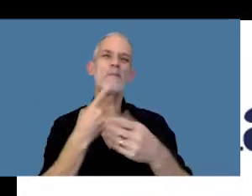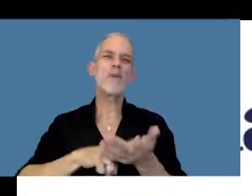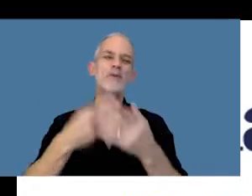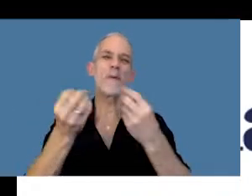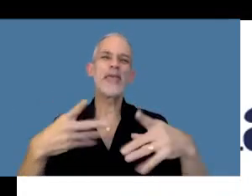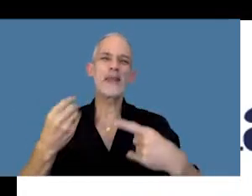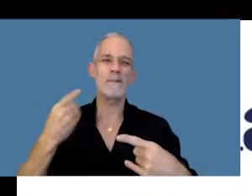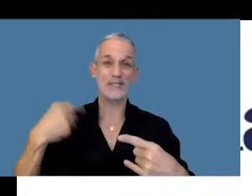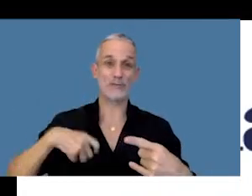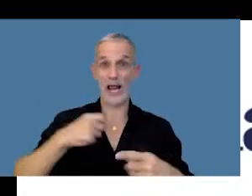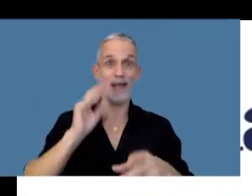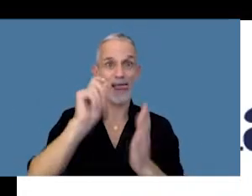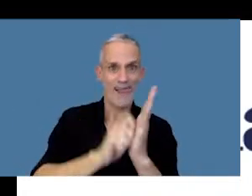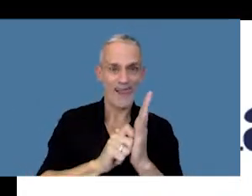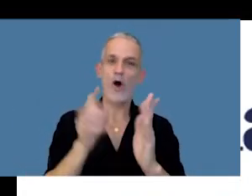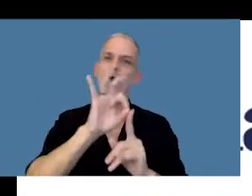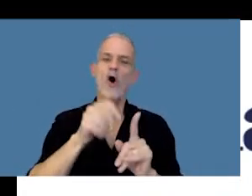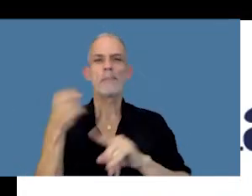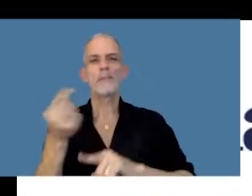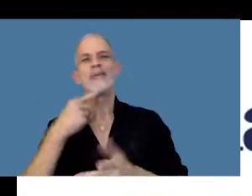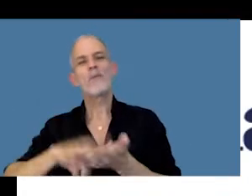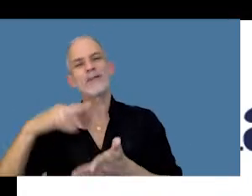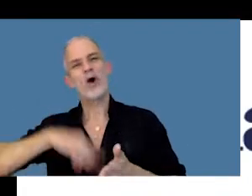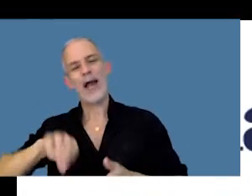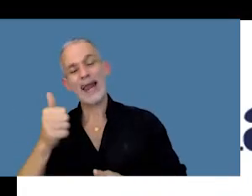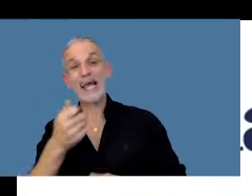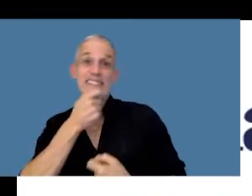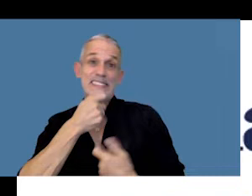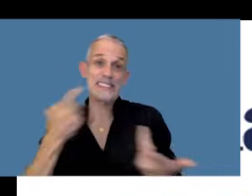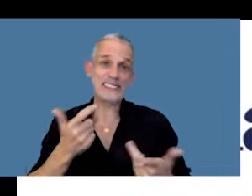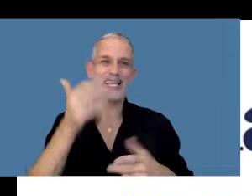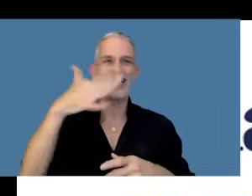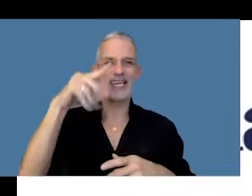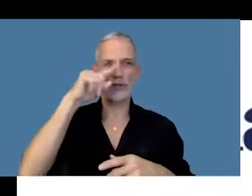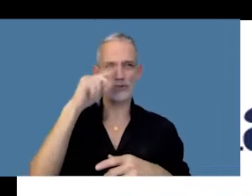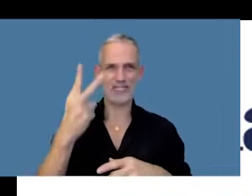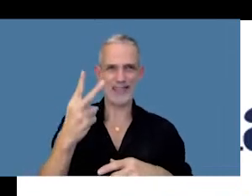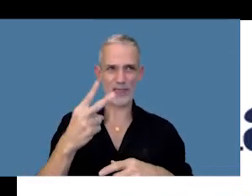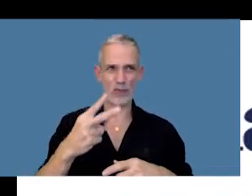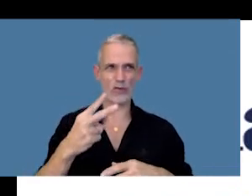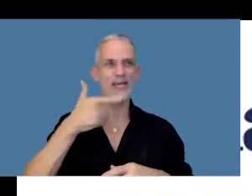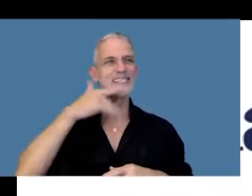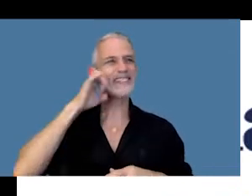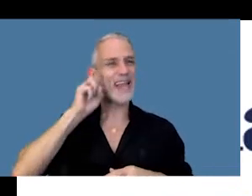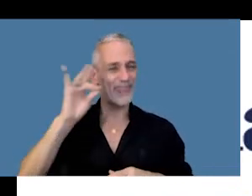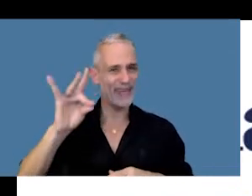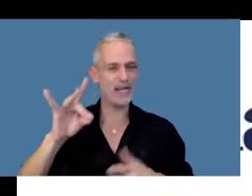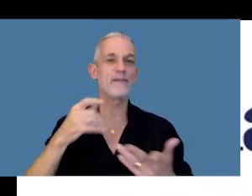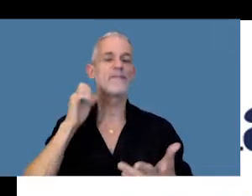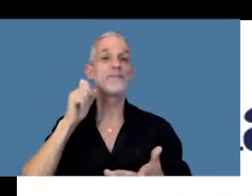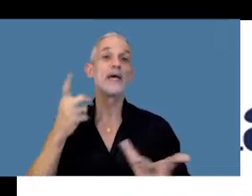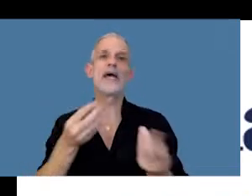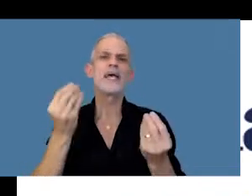estoy inscripto, sino contra ganancias, en el caso 572 Siradir. ¿Qué pasa con la percepción